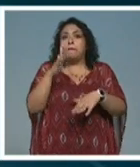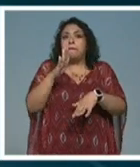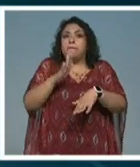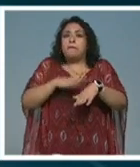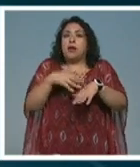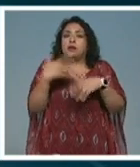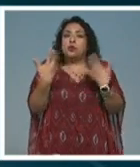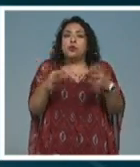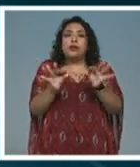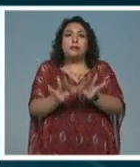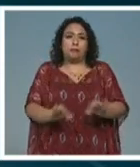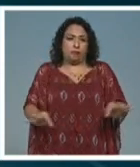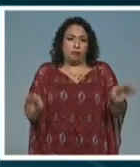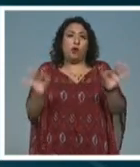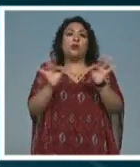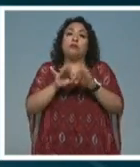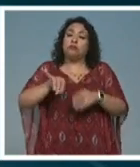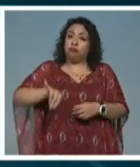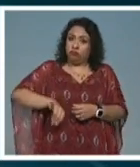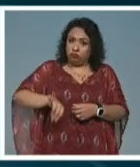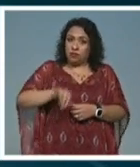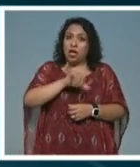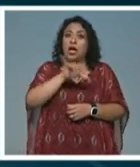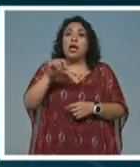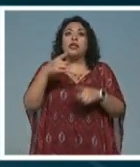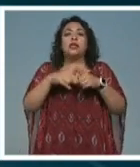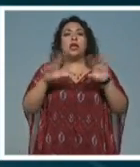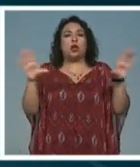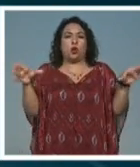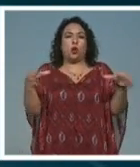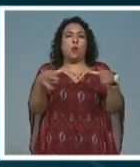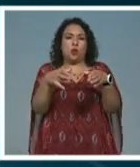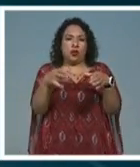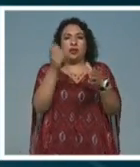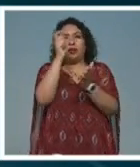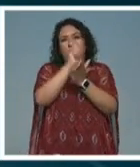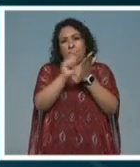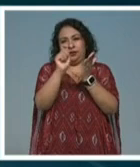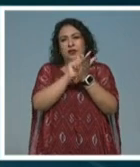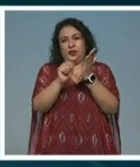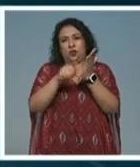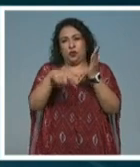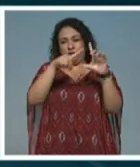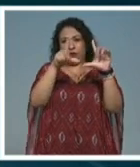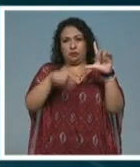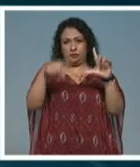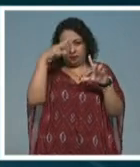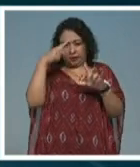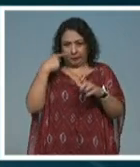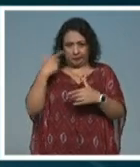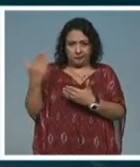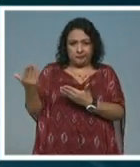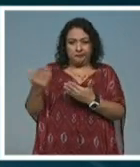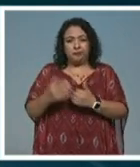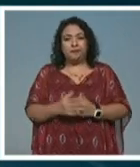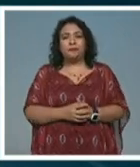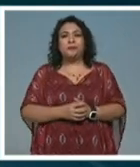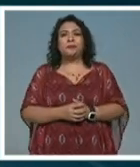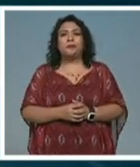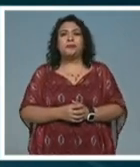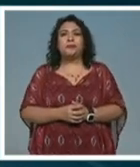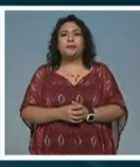más importan, que más interesan a la comunidad de escritores en nuestro país. Vamos a ver de qué se trata.